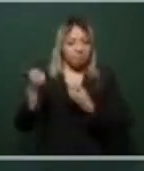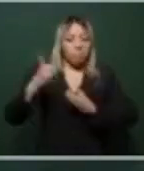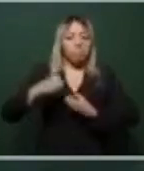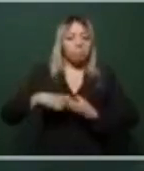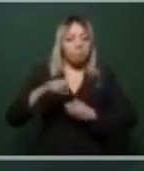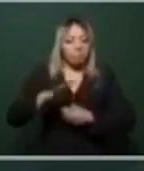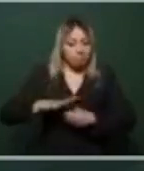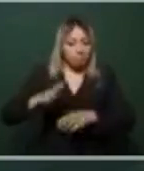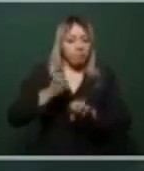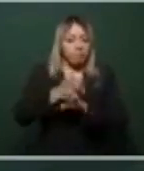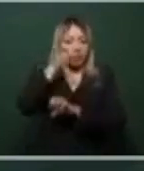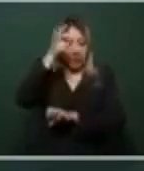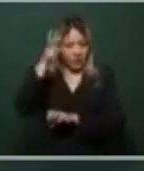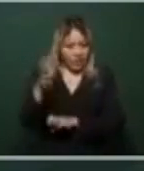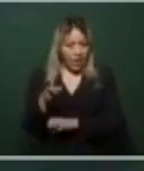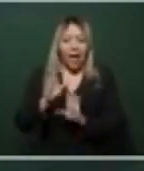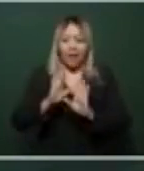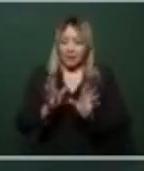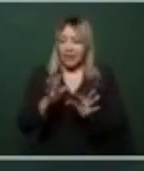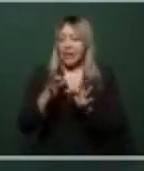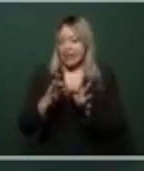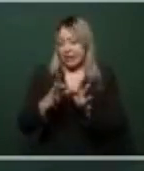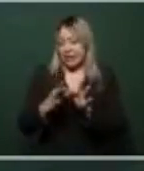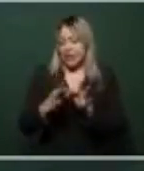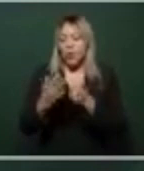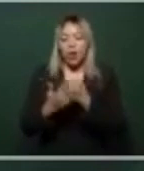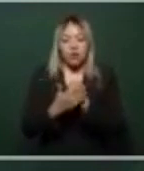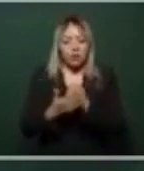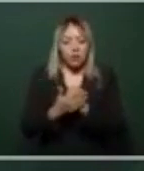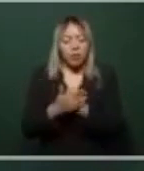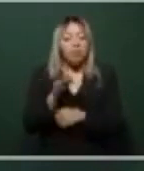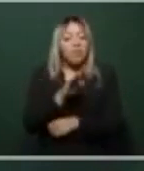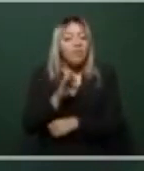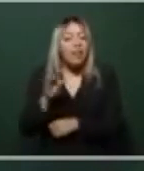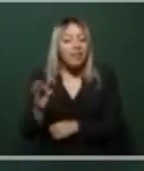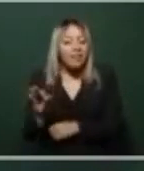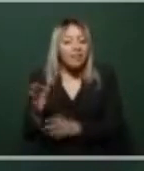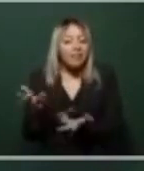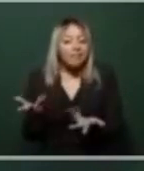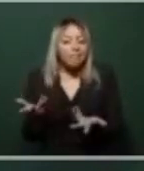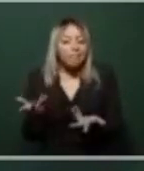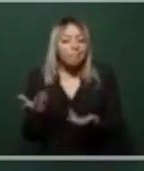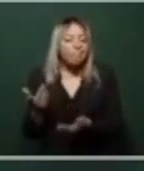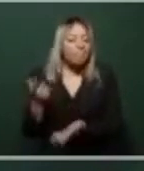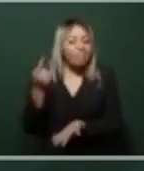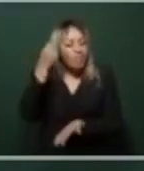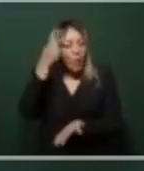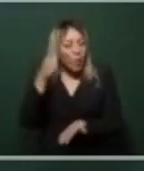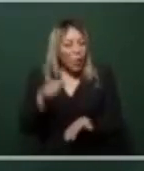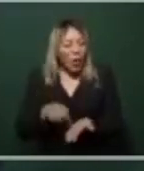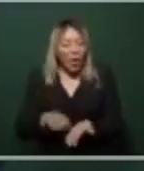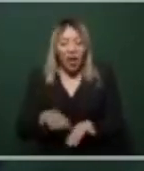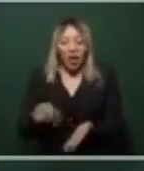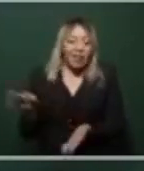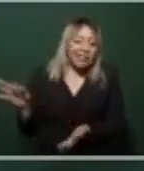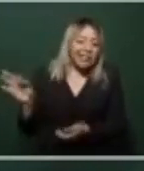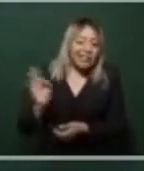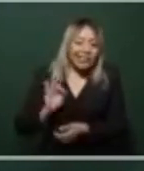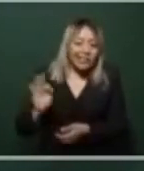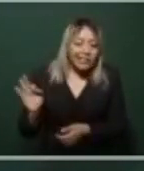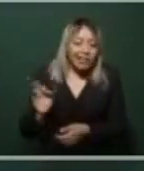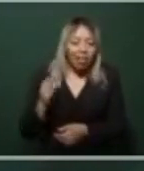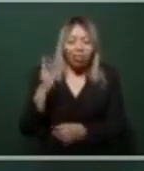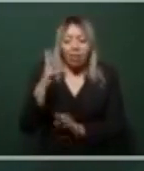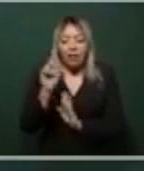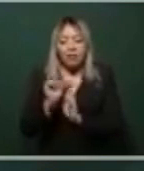reforzar completamente Hidalgo. ¿Para cuándo? Pues yo espero que en unos